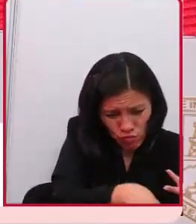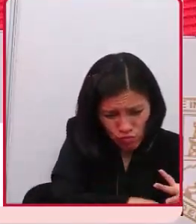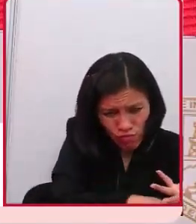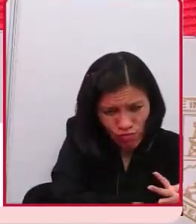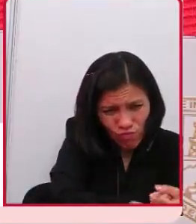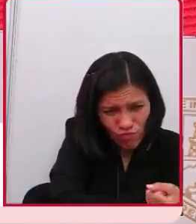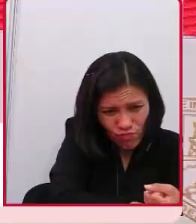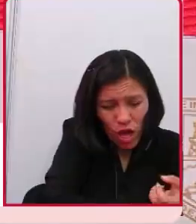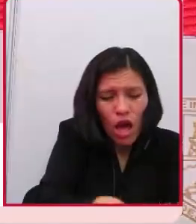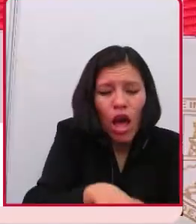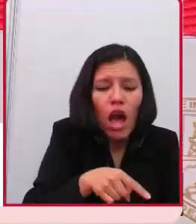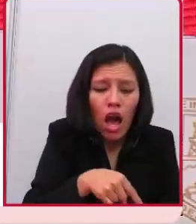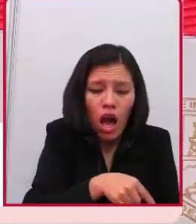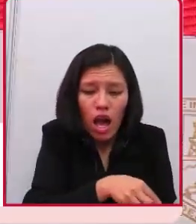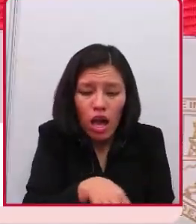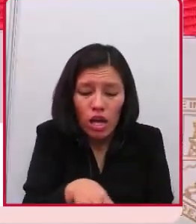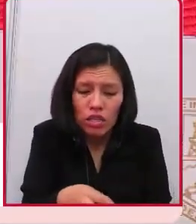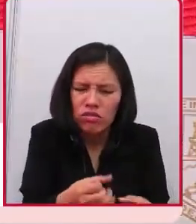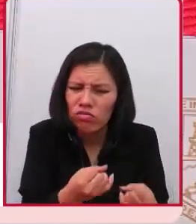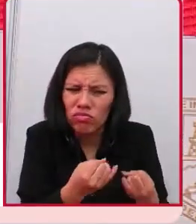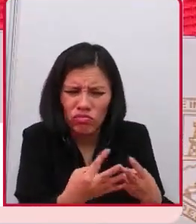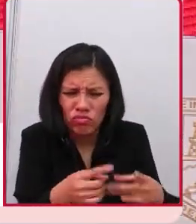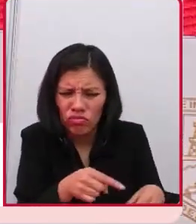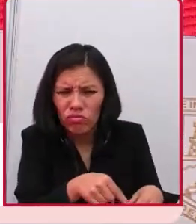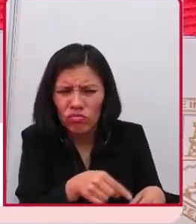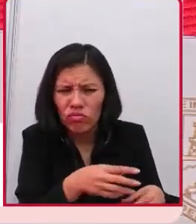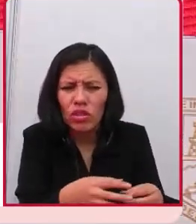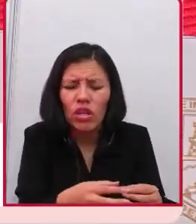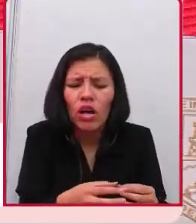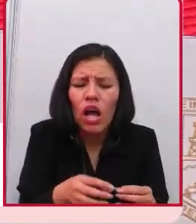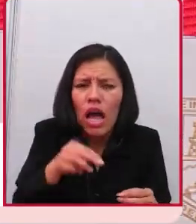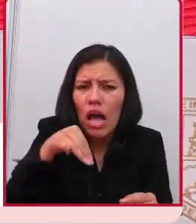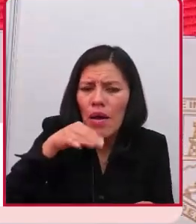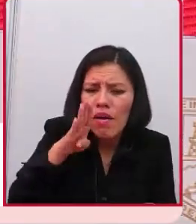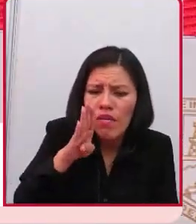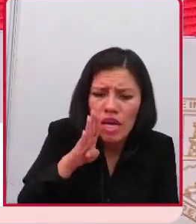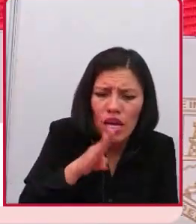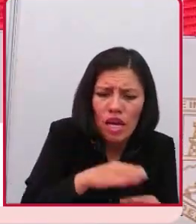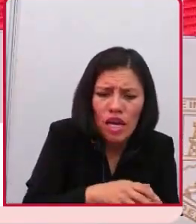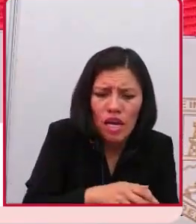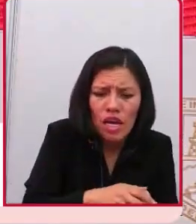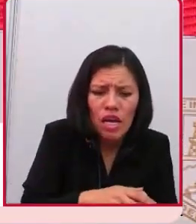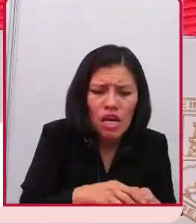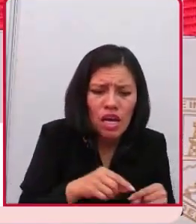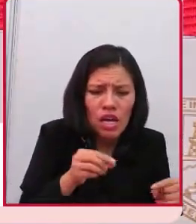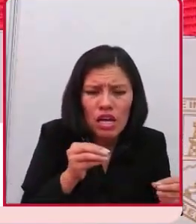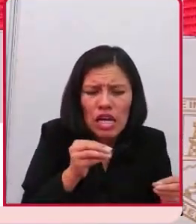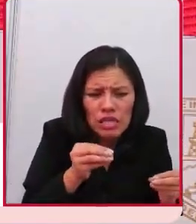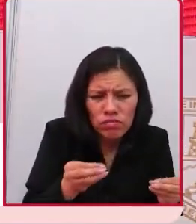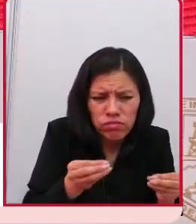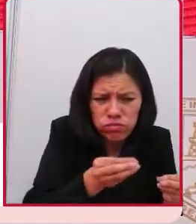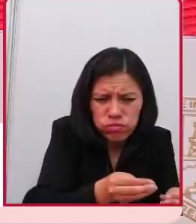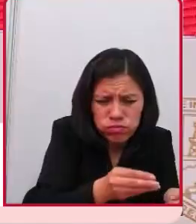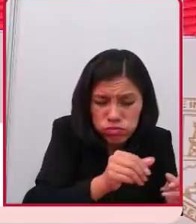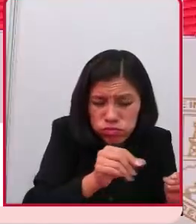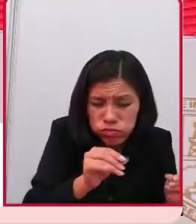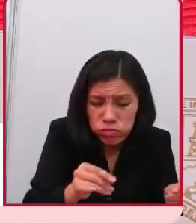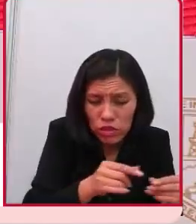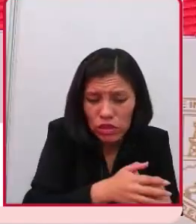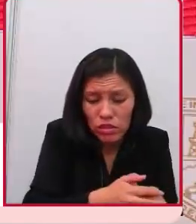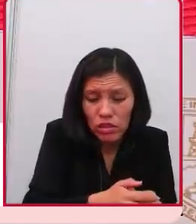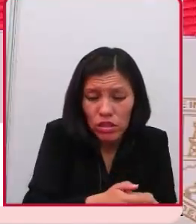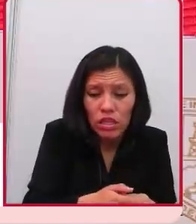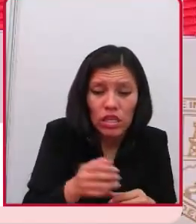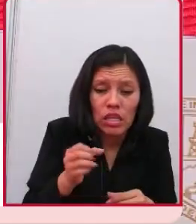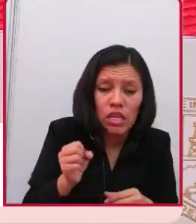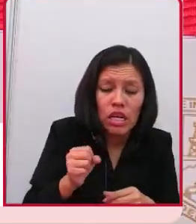este moli está como que listo para irse al concentrado final? ¿Cuánto de ese moli de fino, por ejemplo? En el